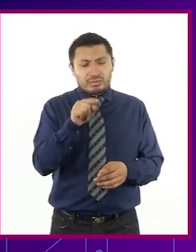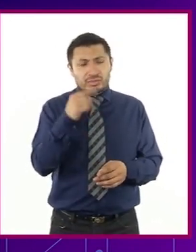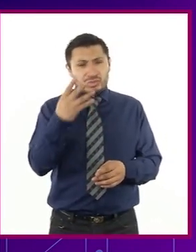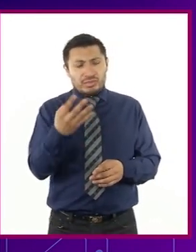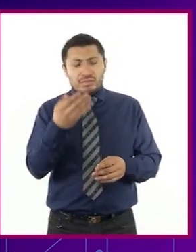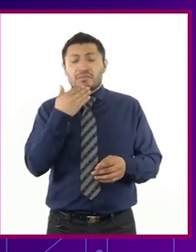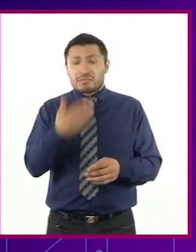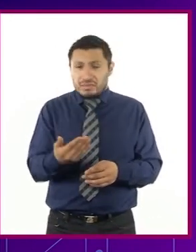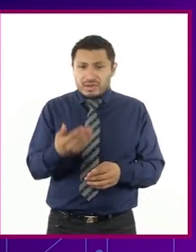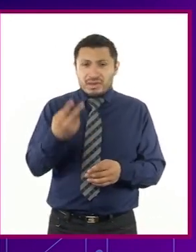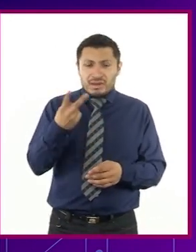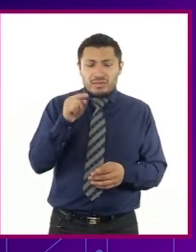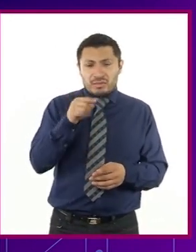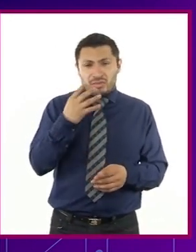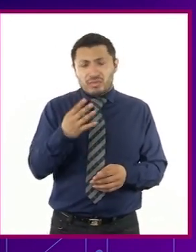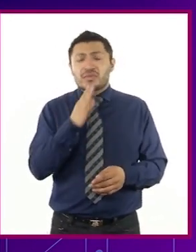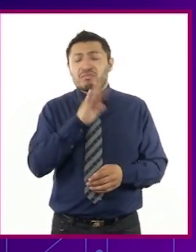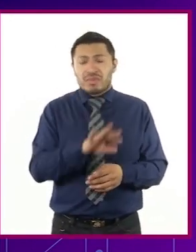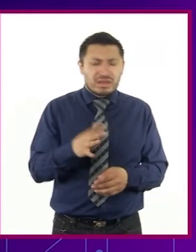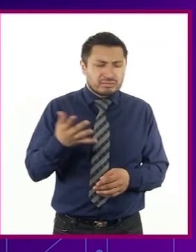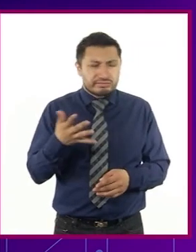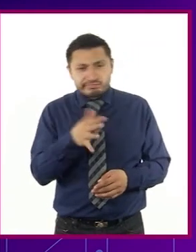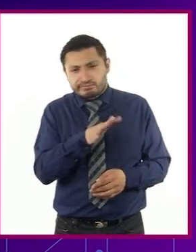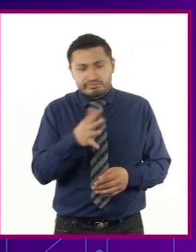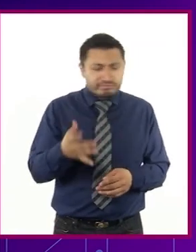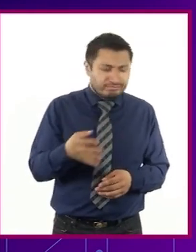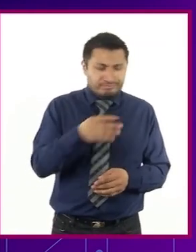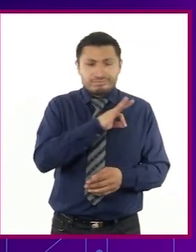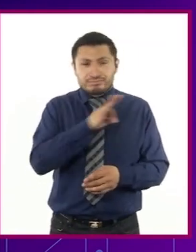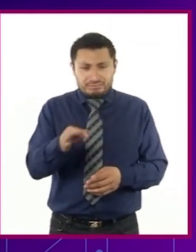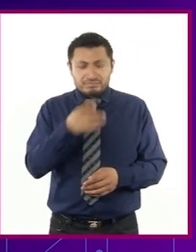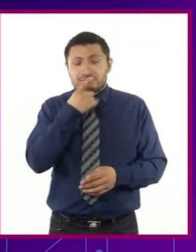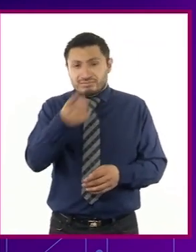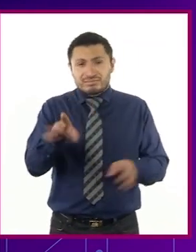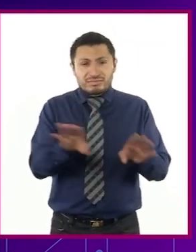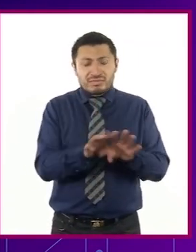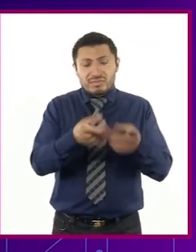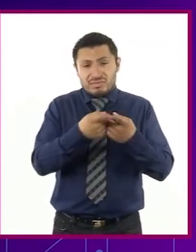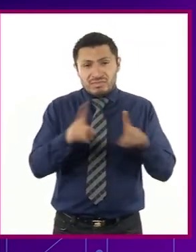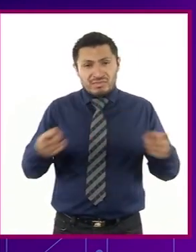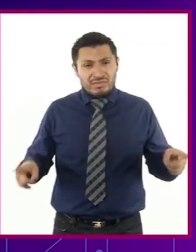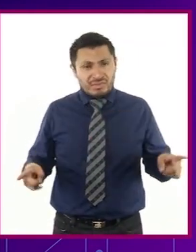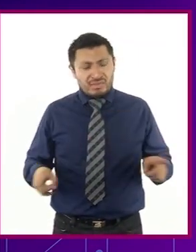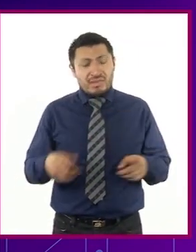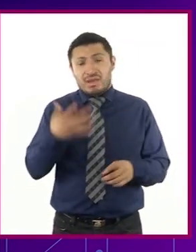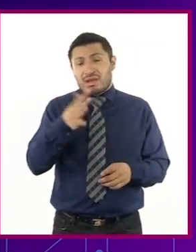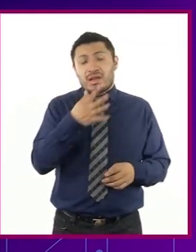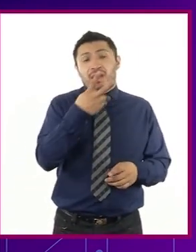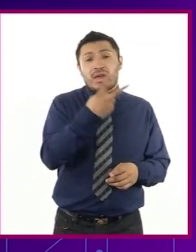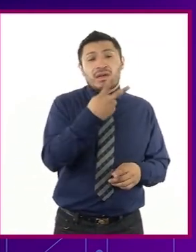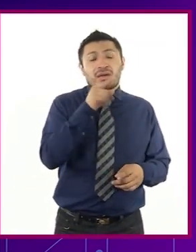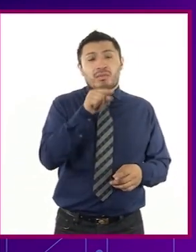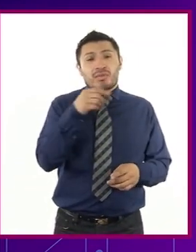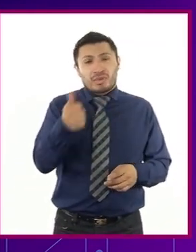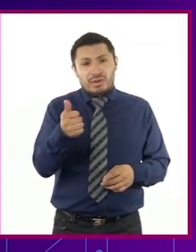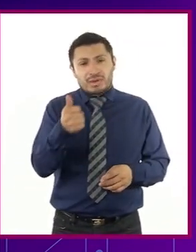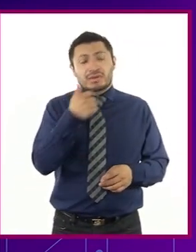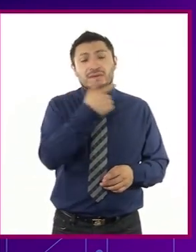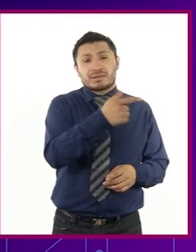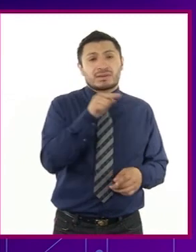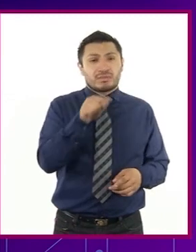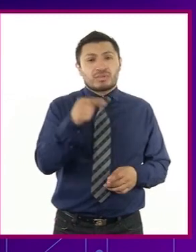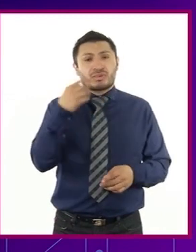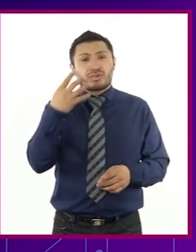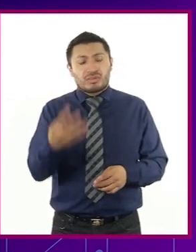2.4 aciertos. Por esto, se puede decir que su desempeño está en promedio entre 2.6 y